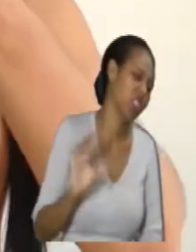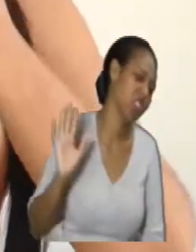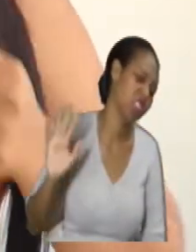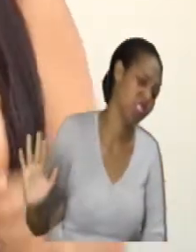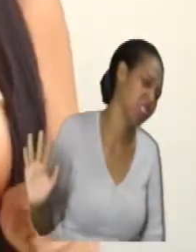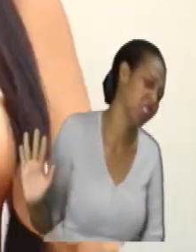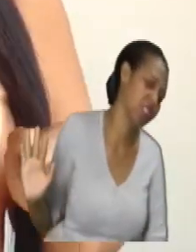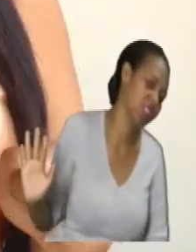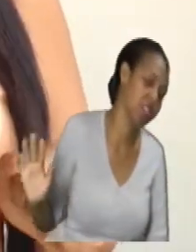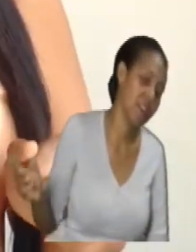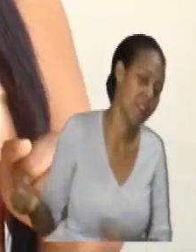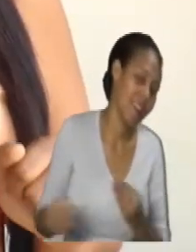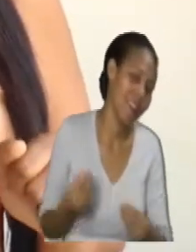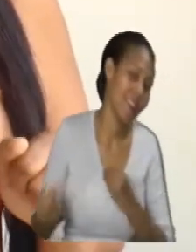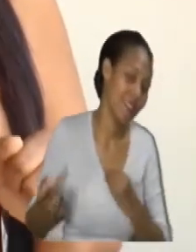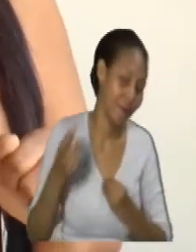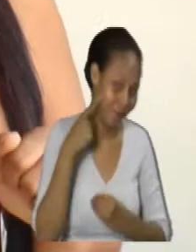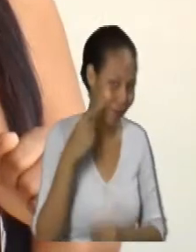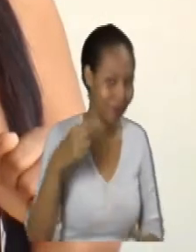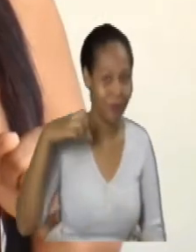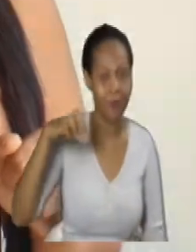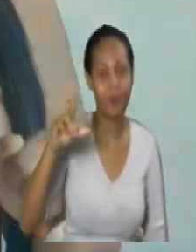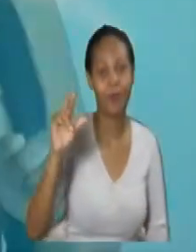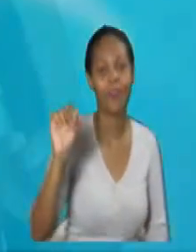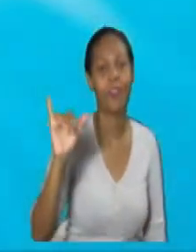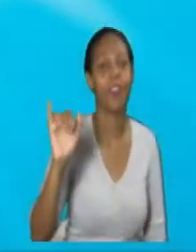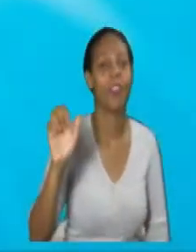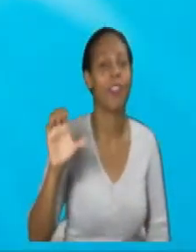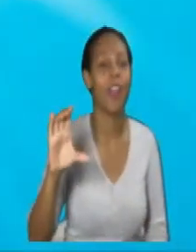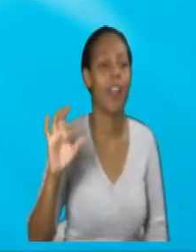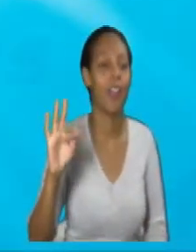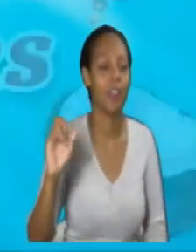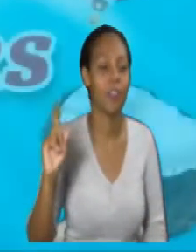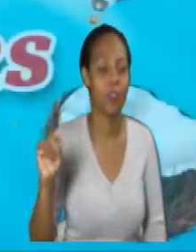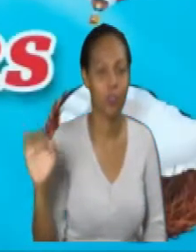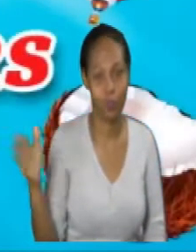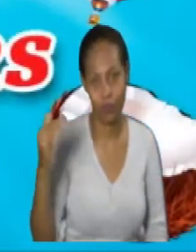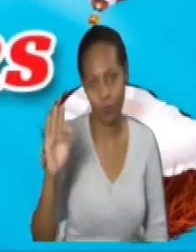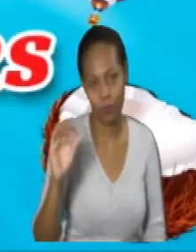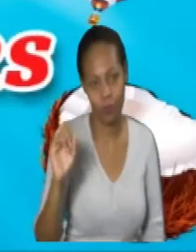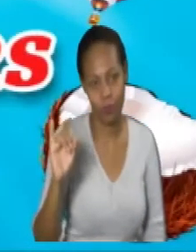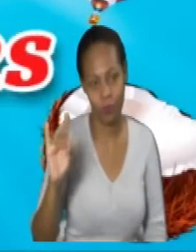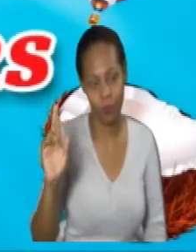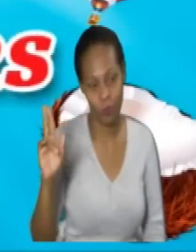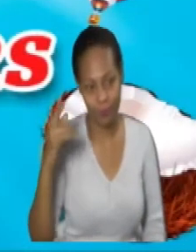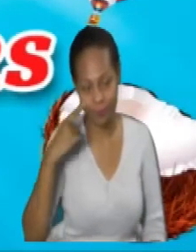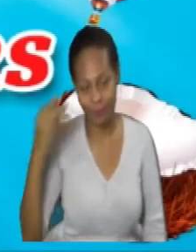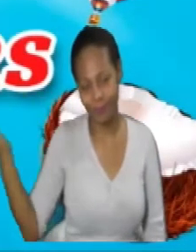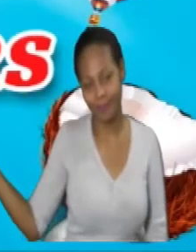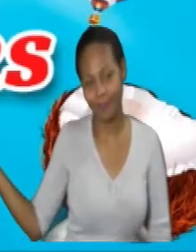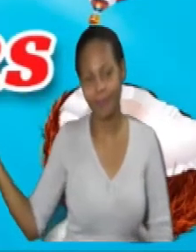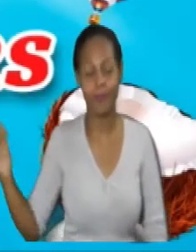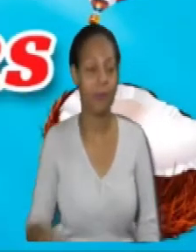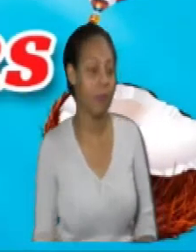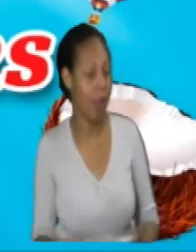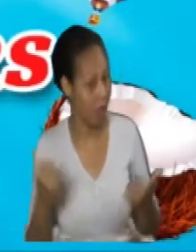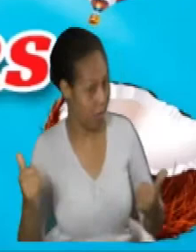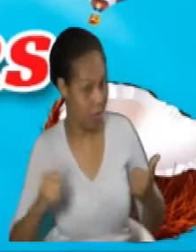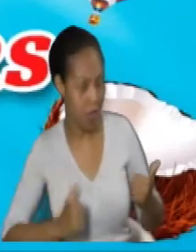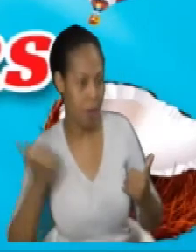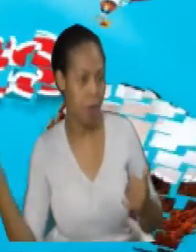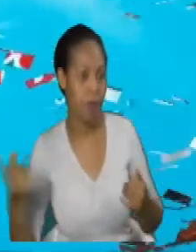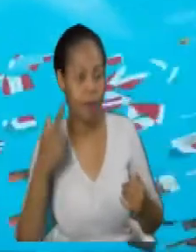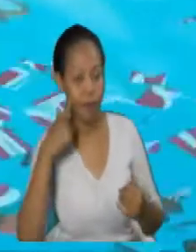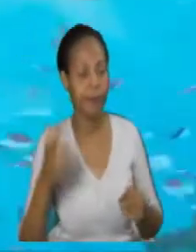cotidiano, Proyectos Tour le tiene la solución. En esta nueva temporada, desconéctate con los planes que Proyectos Tours trae para